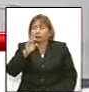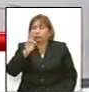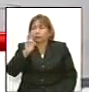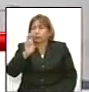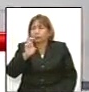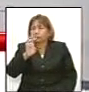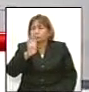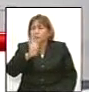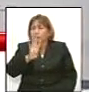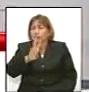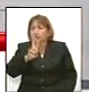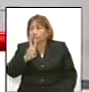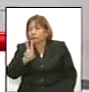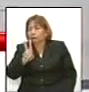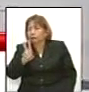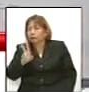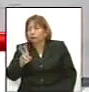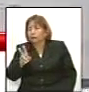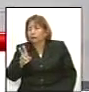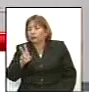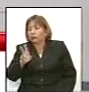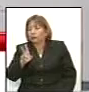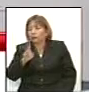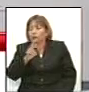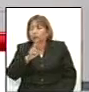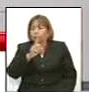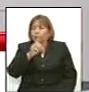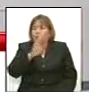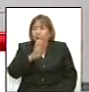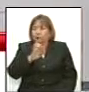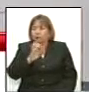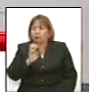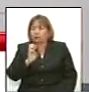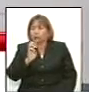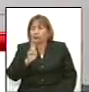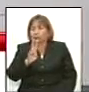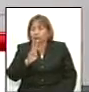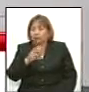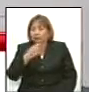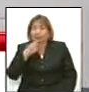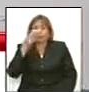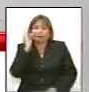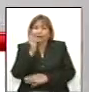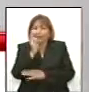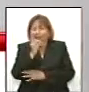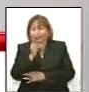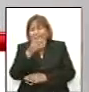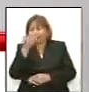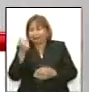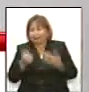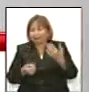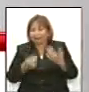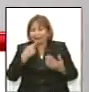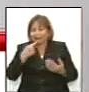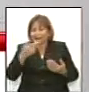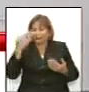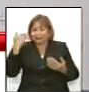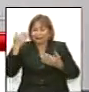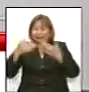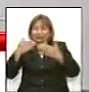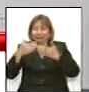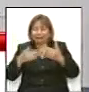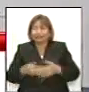1742. O sea, creo que dije 1492. O sea, así somos los profes, ya. Lo que decimos luego, estamos